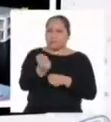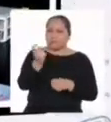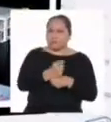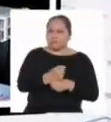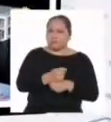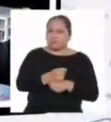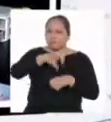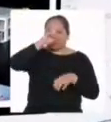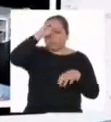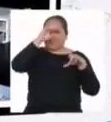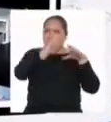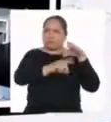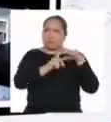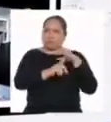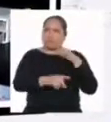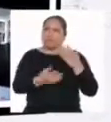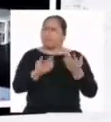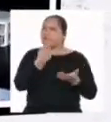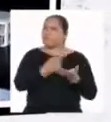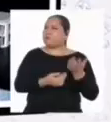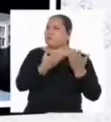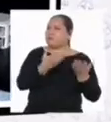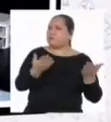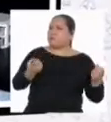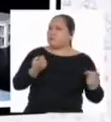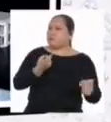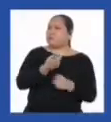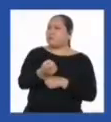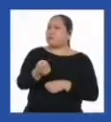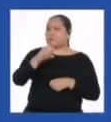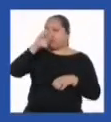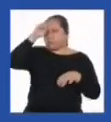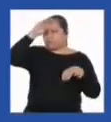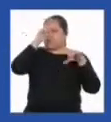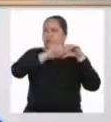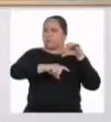ilegal. ¿A qué actividades afecta la minería ilegal y de qué manera?